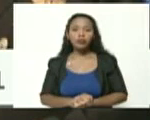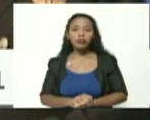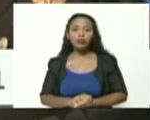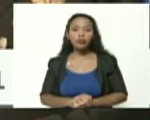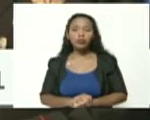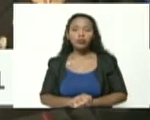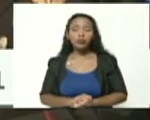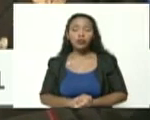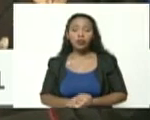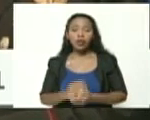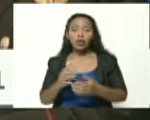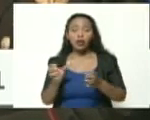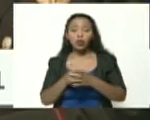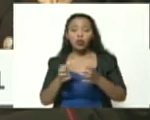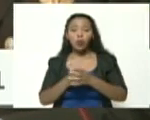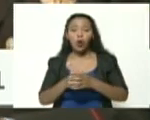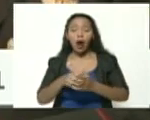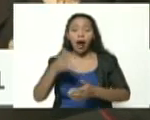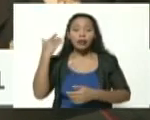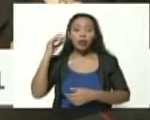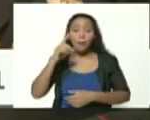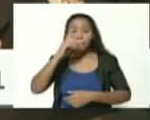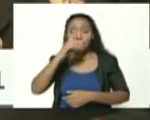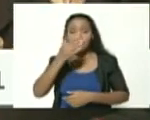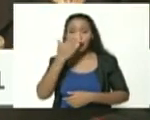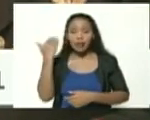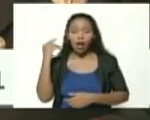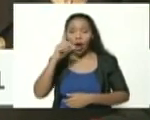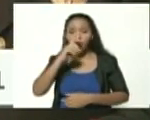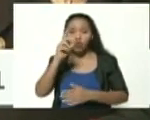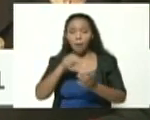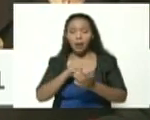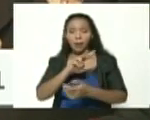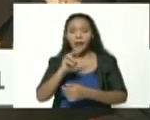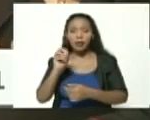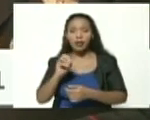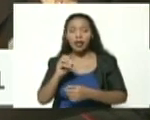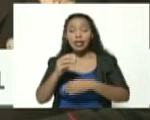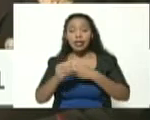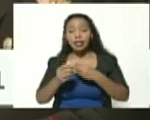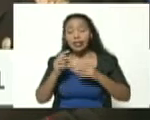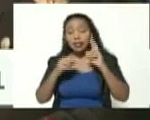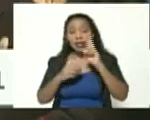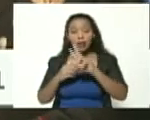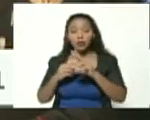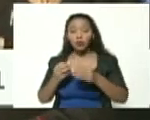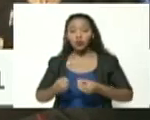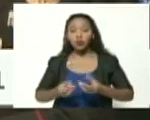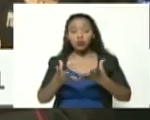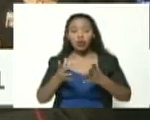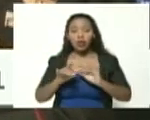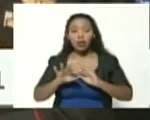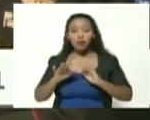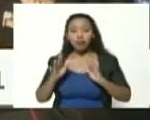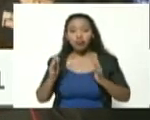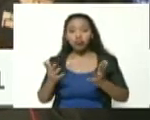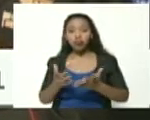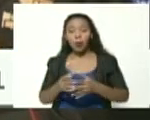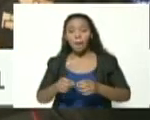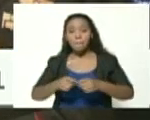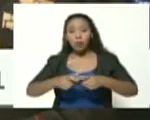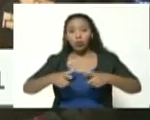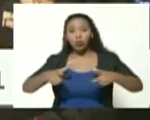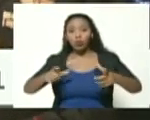a lo anterior, el pasado año 2020 se vio ensombrecido con el brote de la COVID-19,